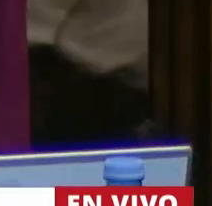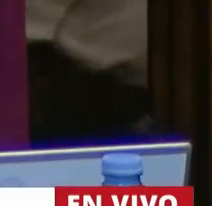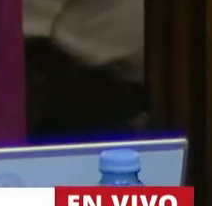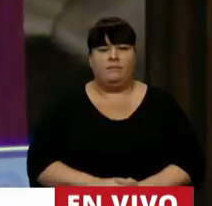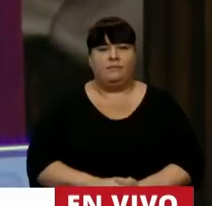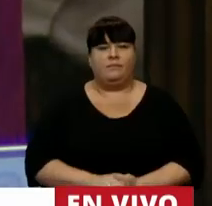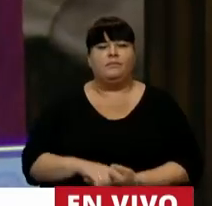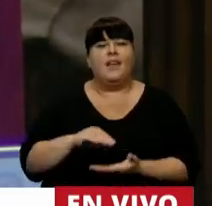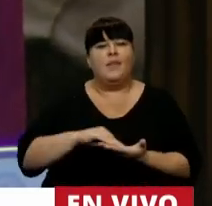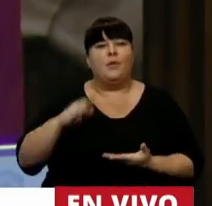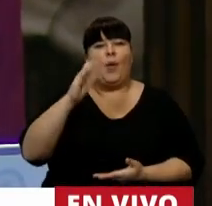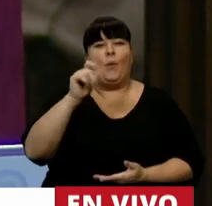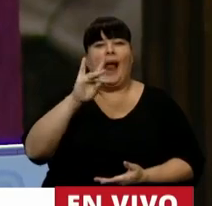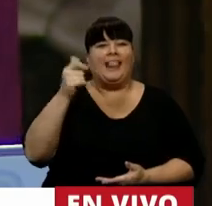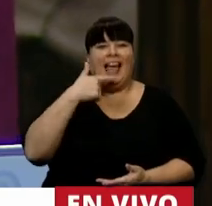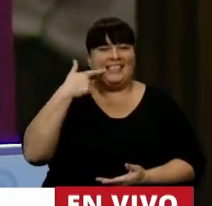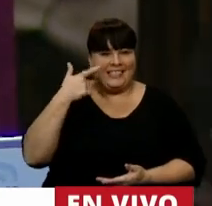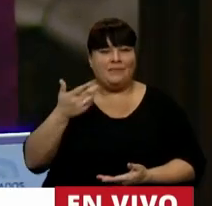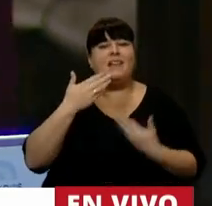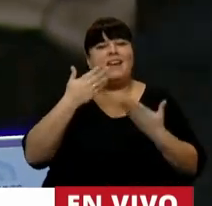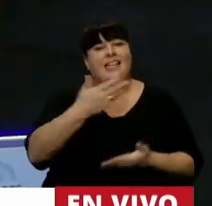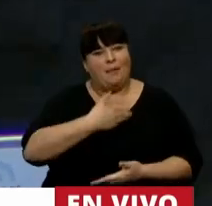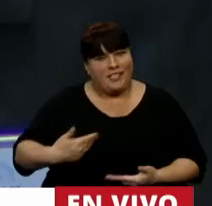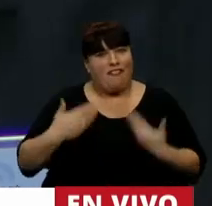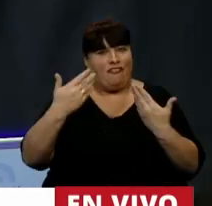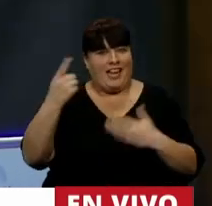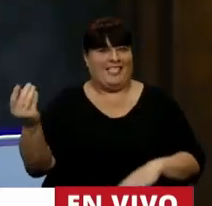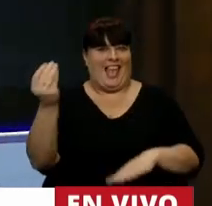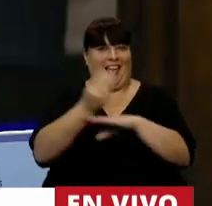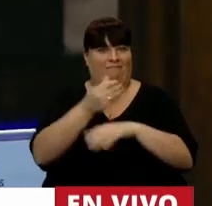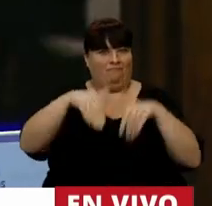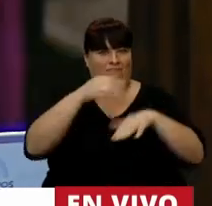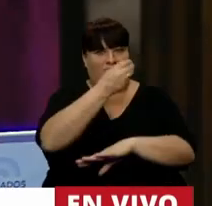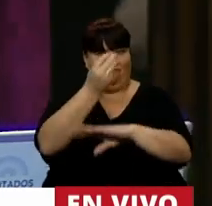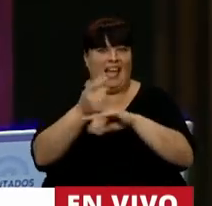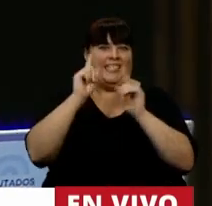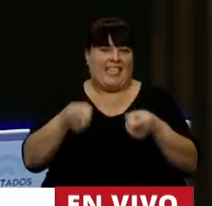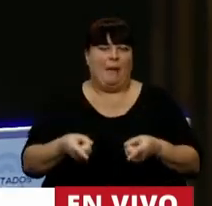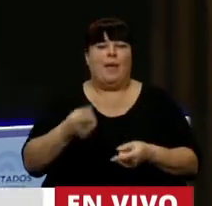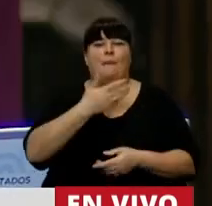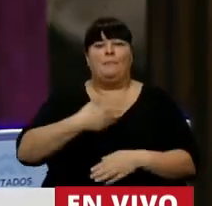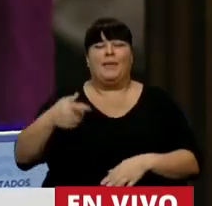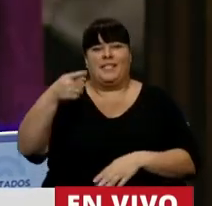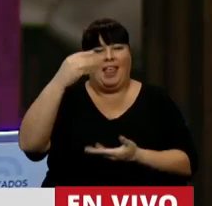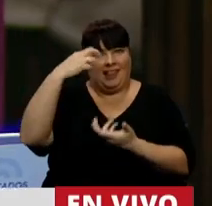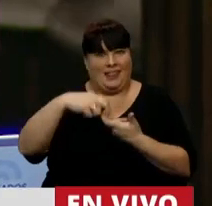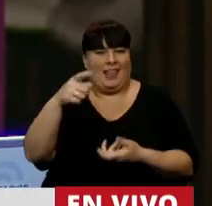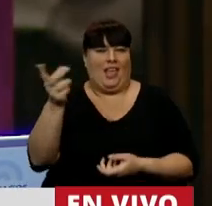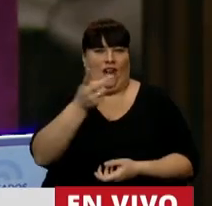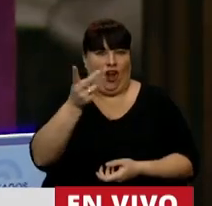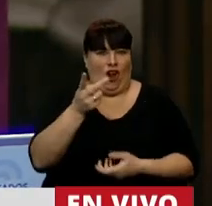Muchas gracias, señor presidente, y felicitarlo por su elección. Bueno, también el presidente que se está sentando, a